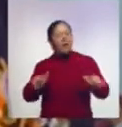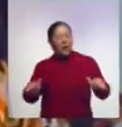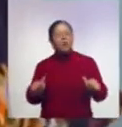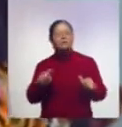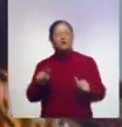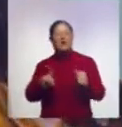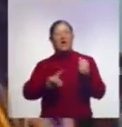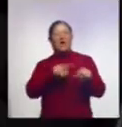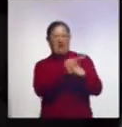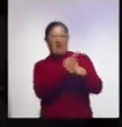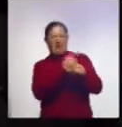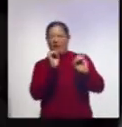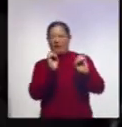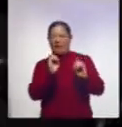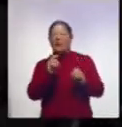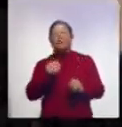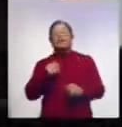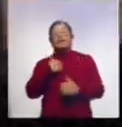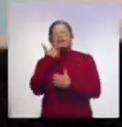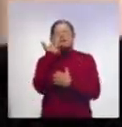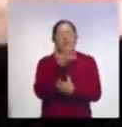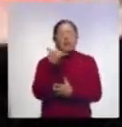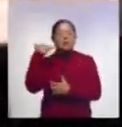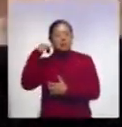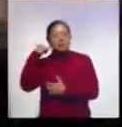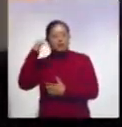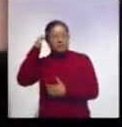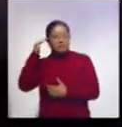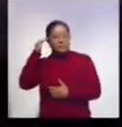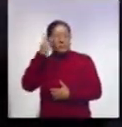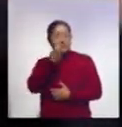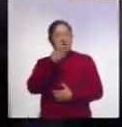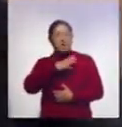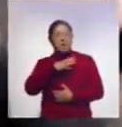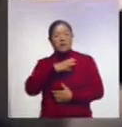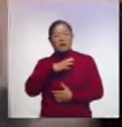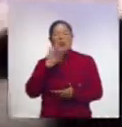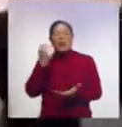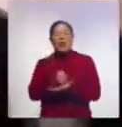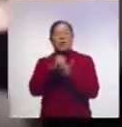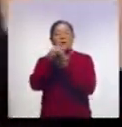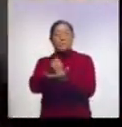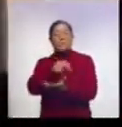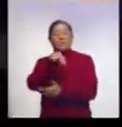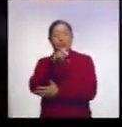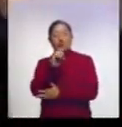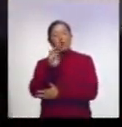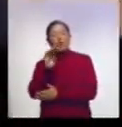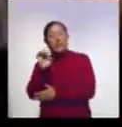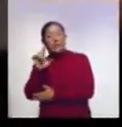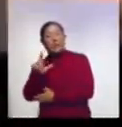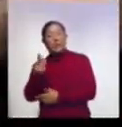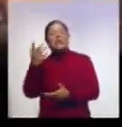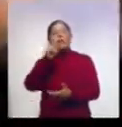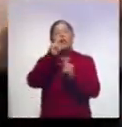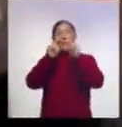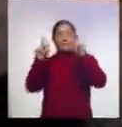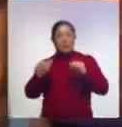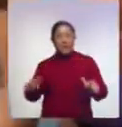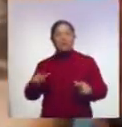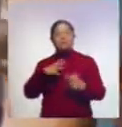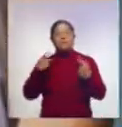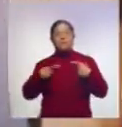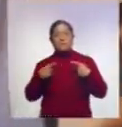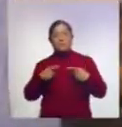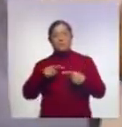están puestas en Mérida, Yucatán. Se realiza ahí la Cumbre Mundial de Premios Nobel de la Paz. Se trata de 30 galardonados que se reúnen para